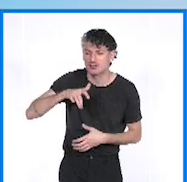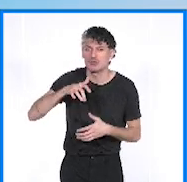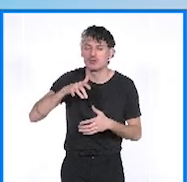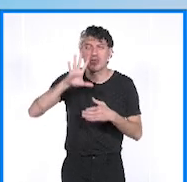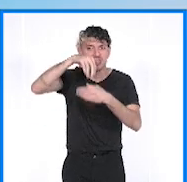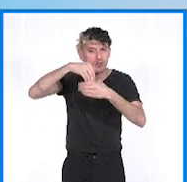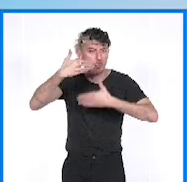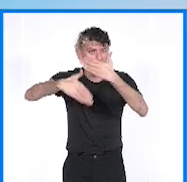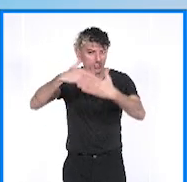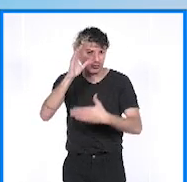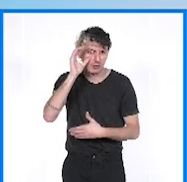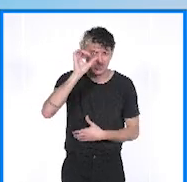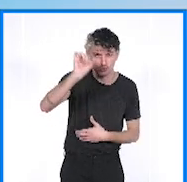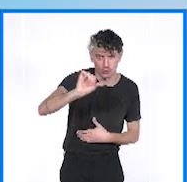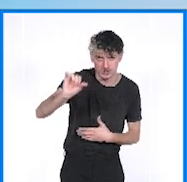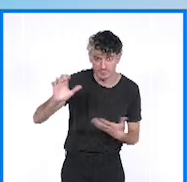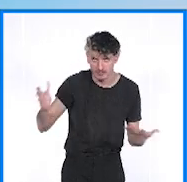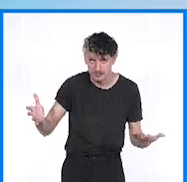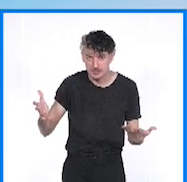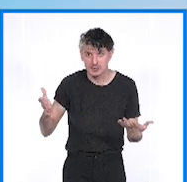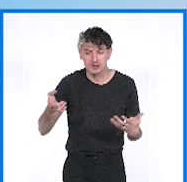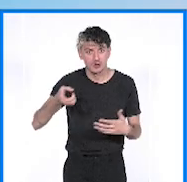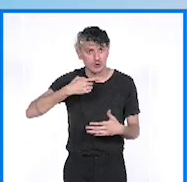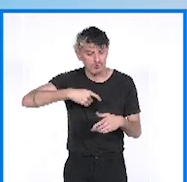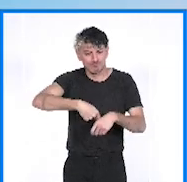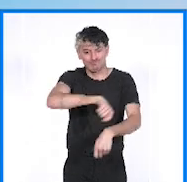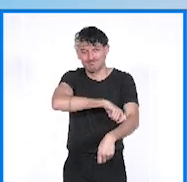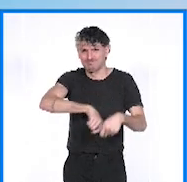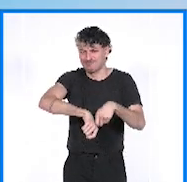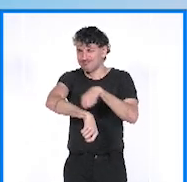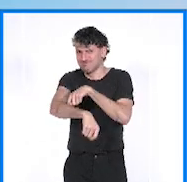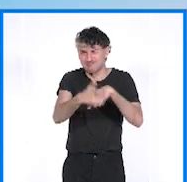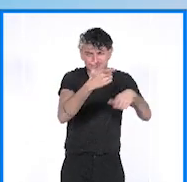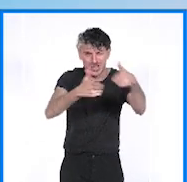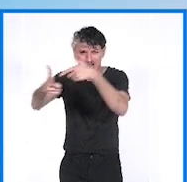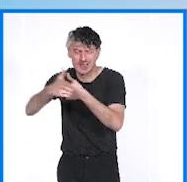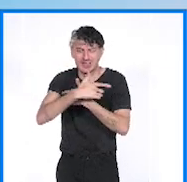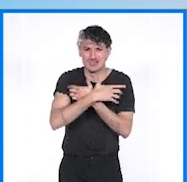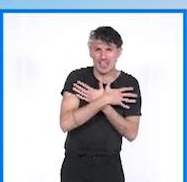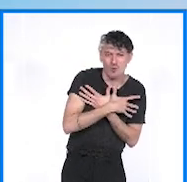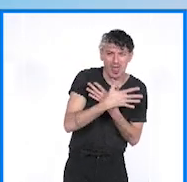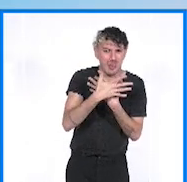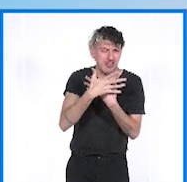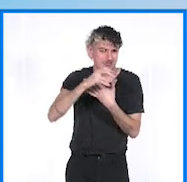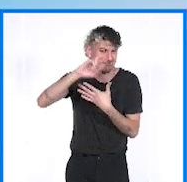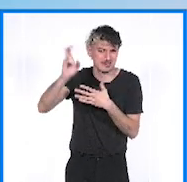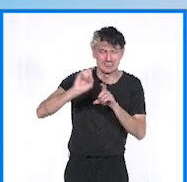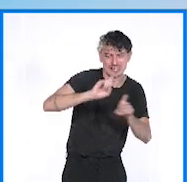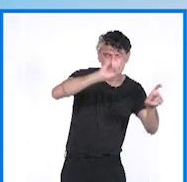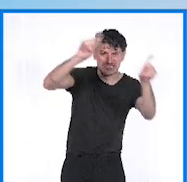eh de alguna manera eh remangar noos viajar a esos a esos lugares estar en teruel estar en la orotava acompañar a los